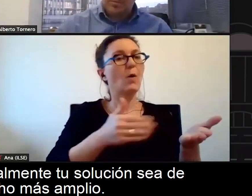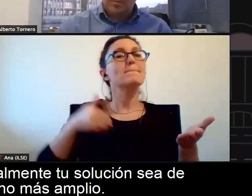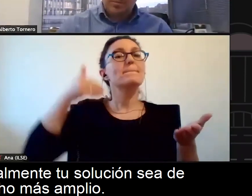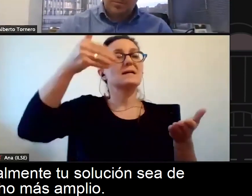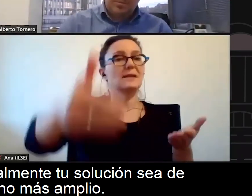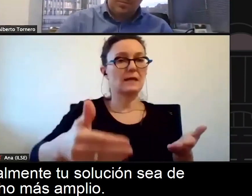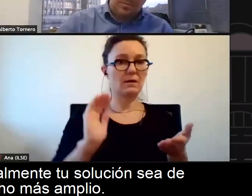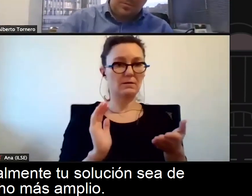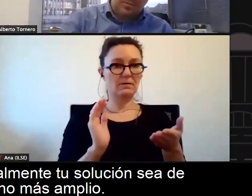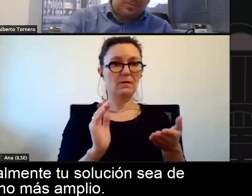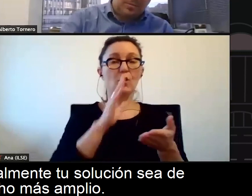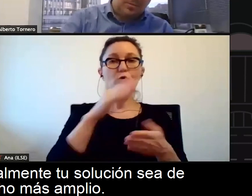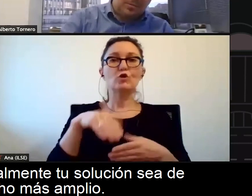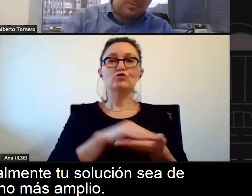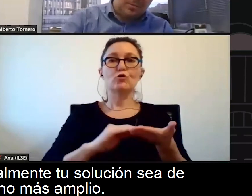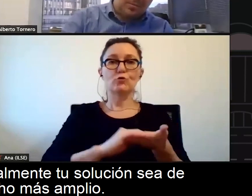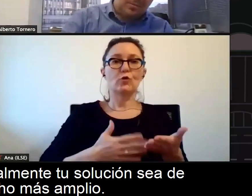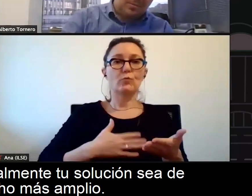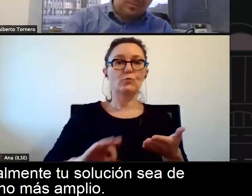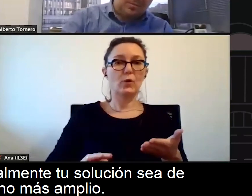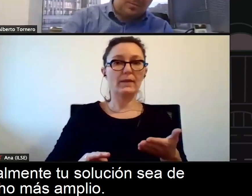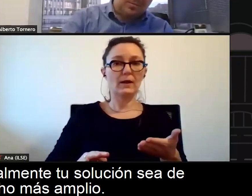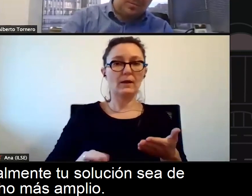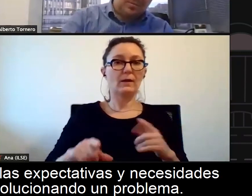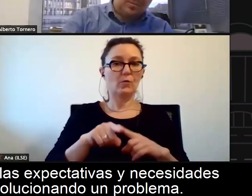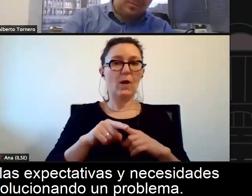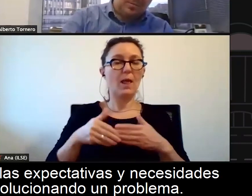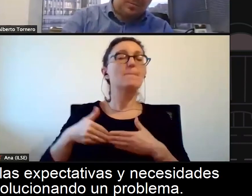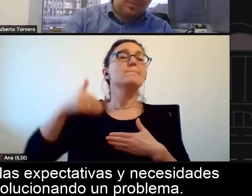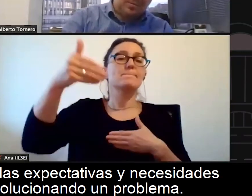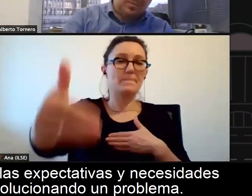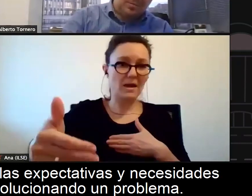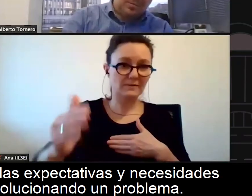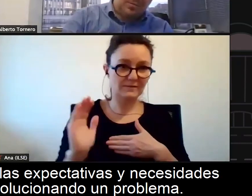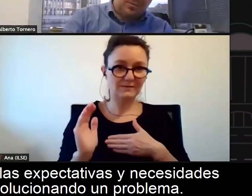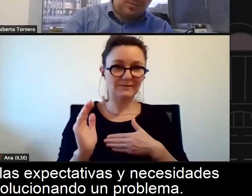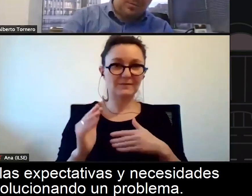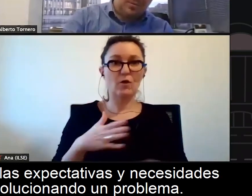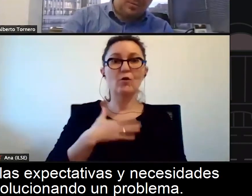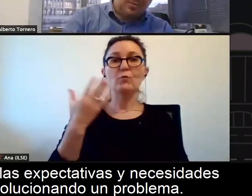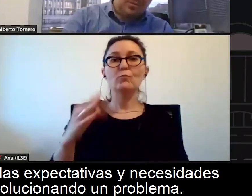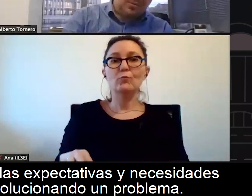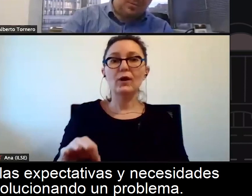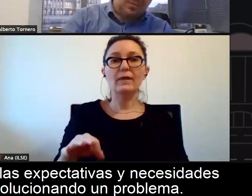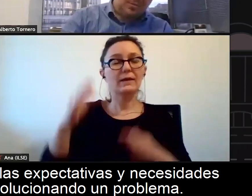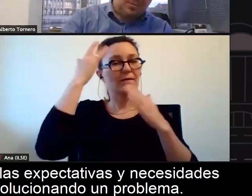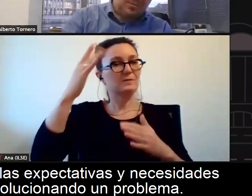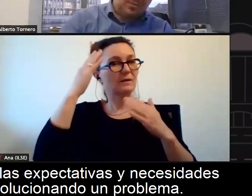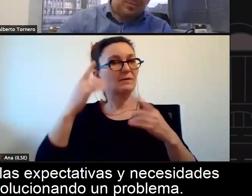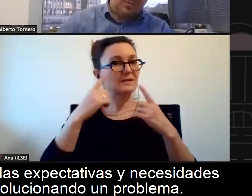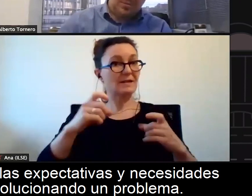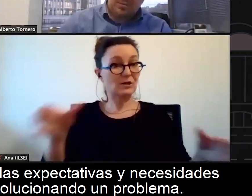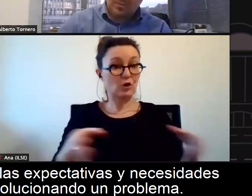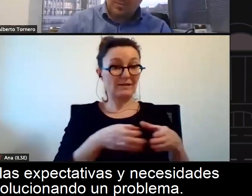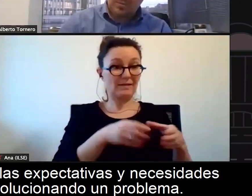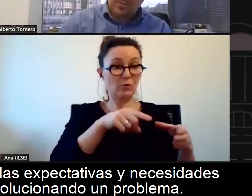tu solución sea de un abasto mucho más amplio, pueda realmente cumplir mejor las expectativas y necesidades del colectivo al que